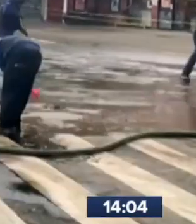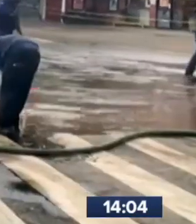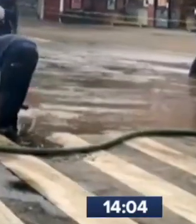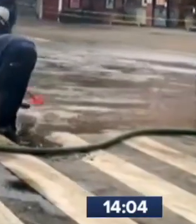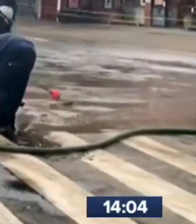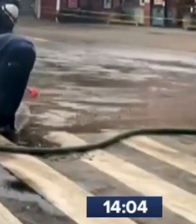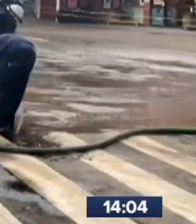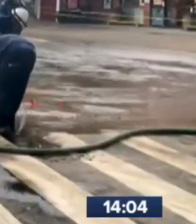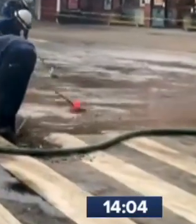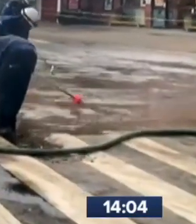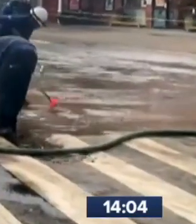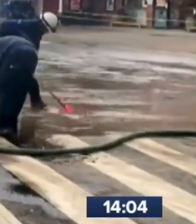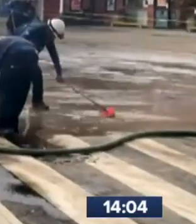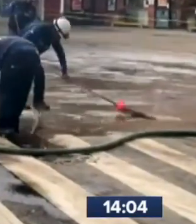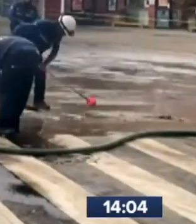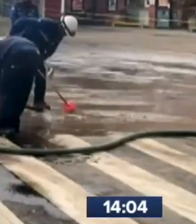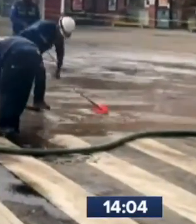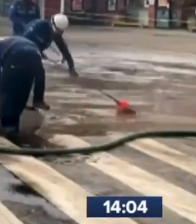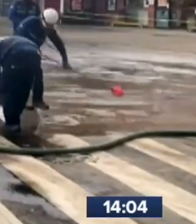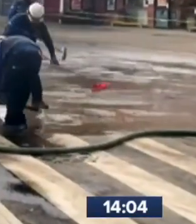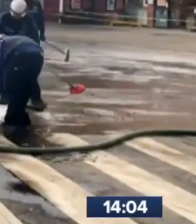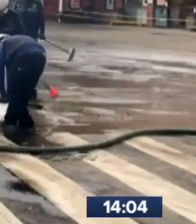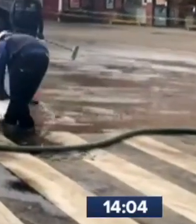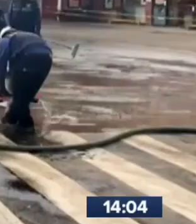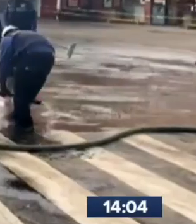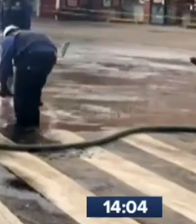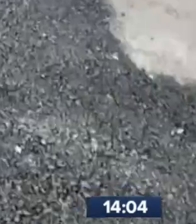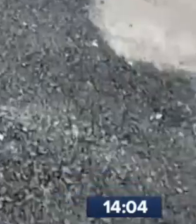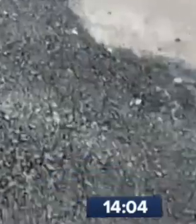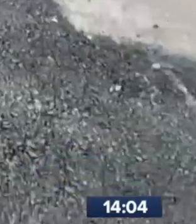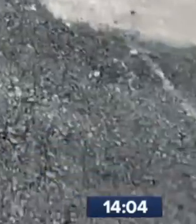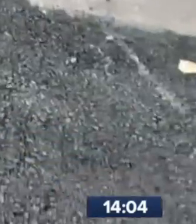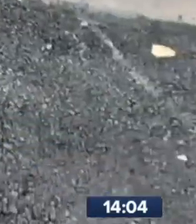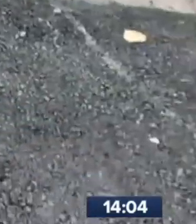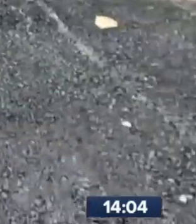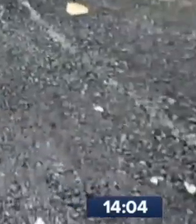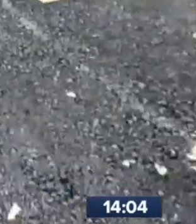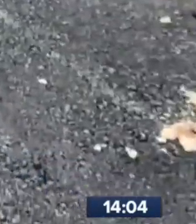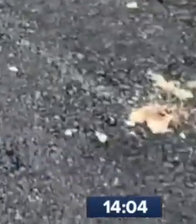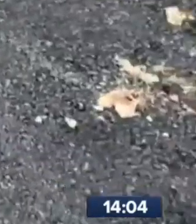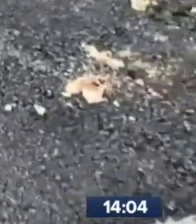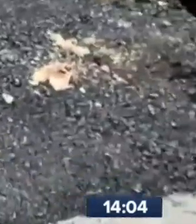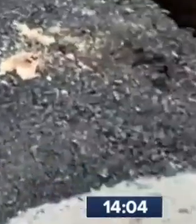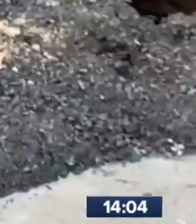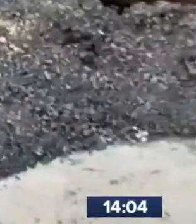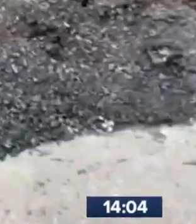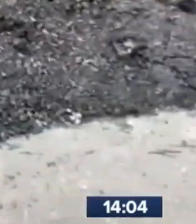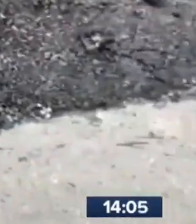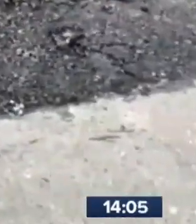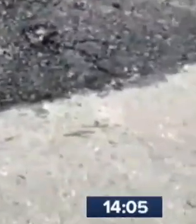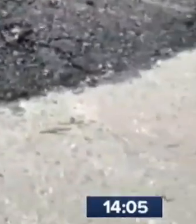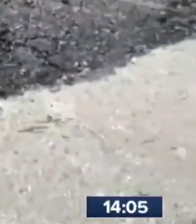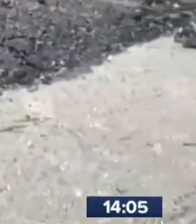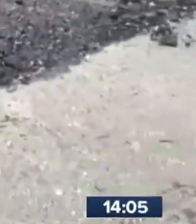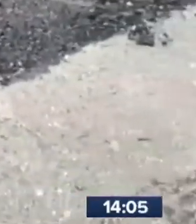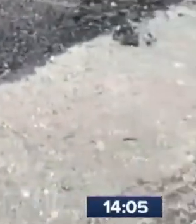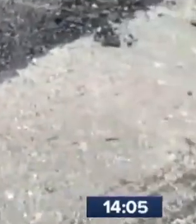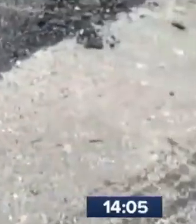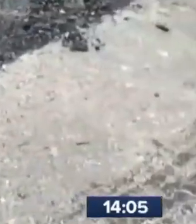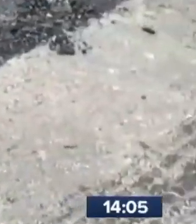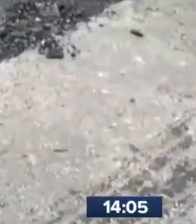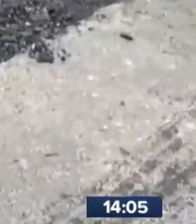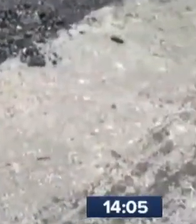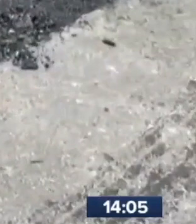puerto príncipe la capital de haití el país más pobre de todo el continente son los únicos dos países las únicas dos ciudades que no tienen